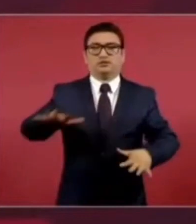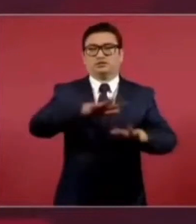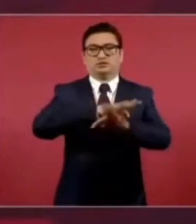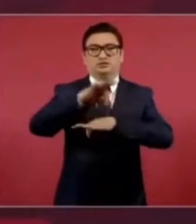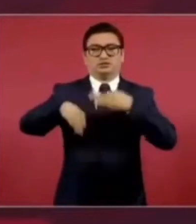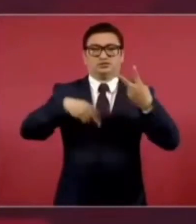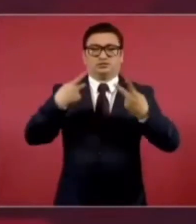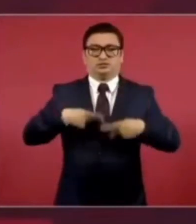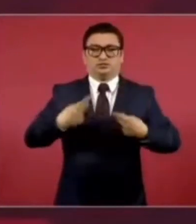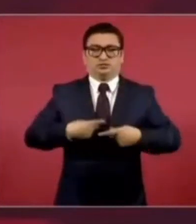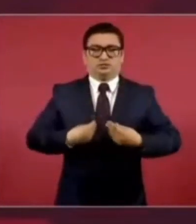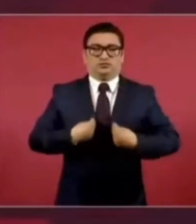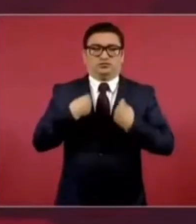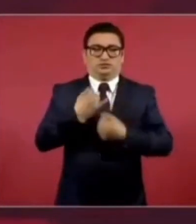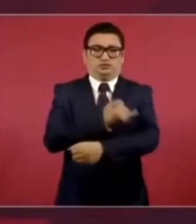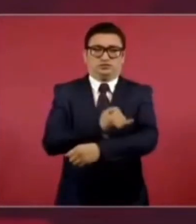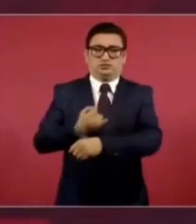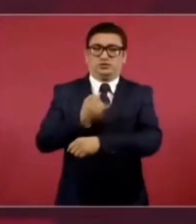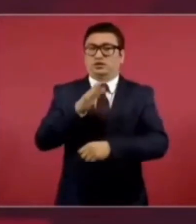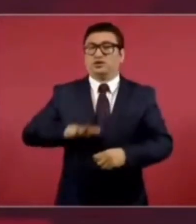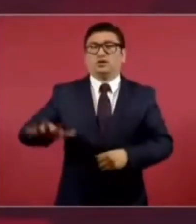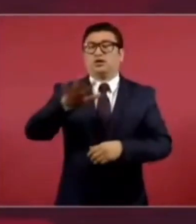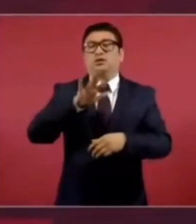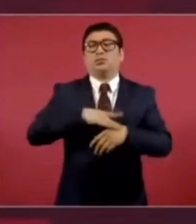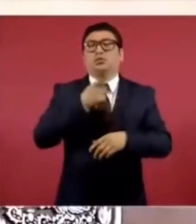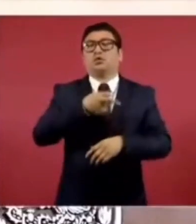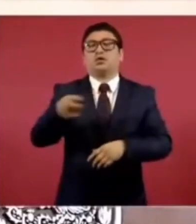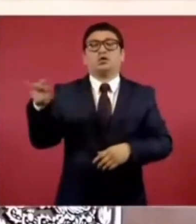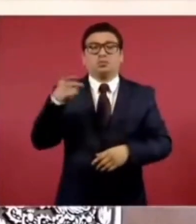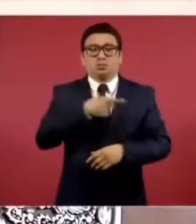Iztapalapa los más pobres los más